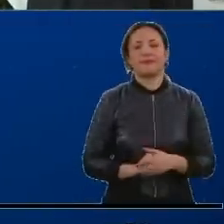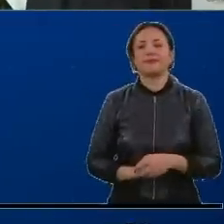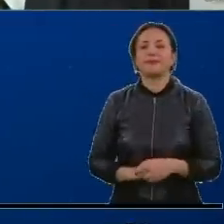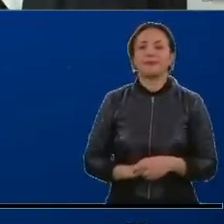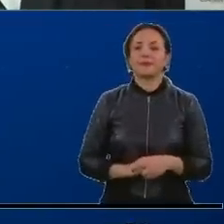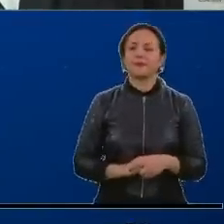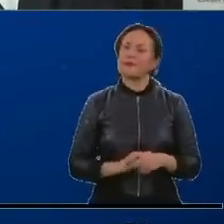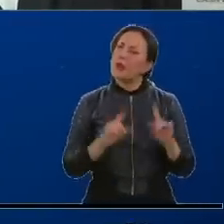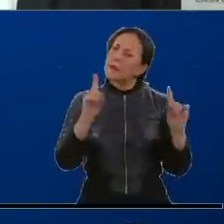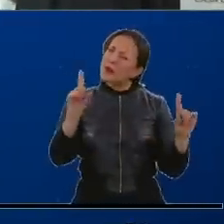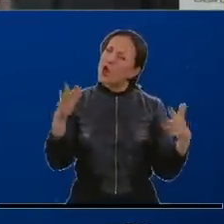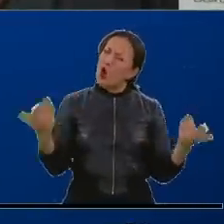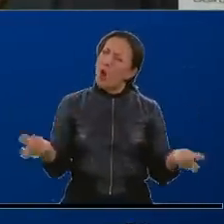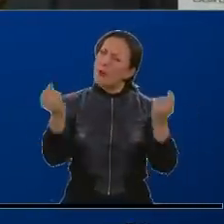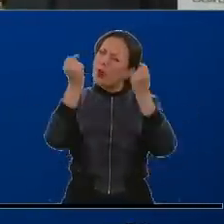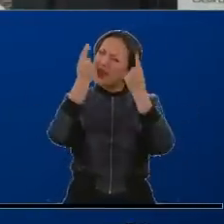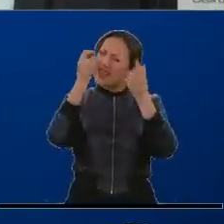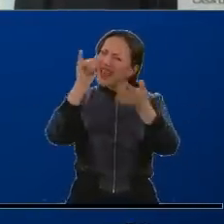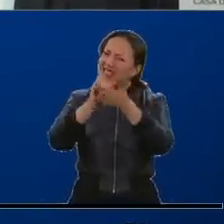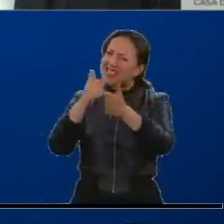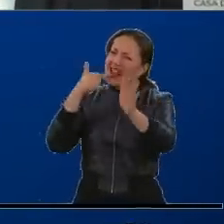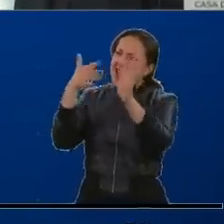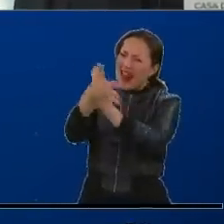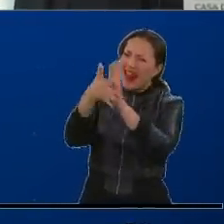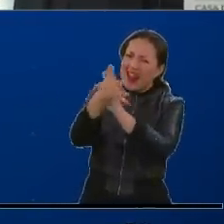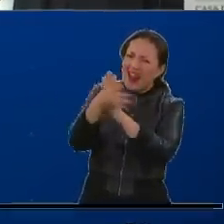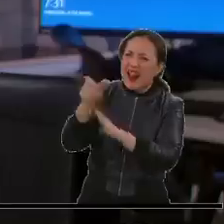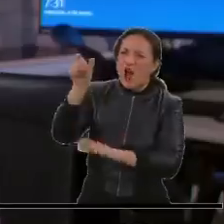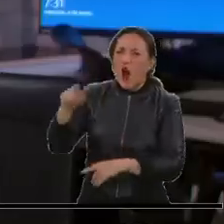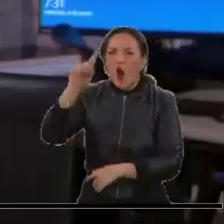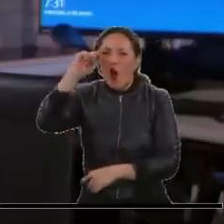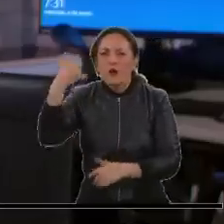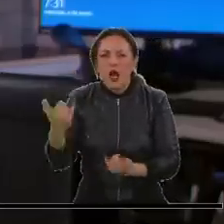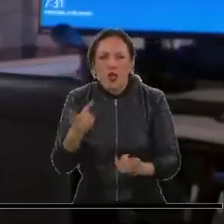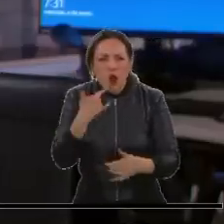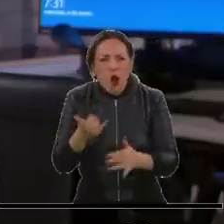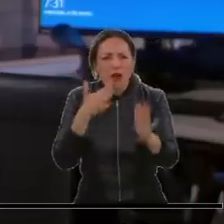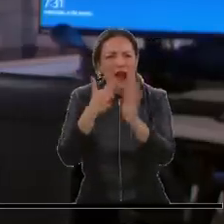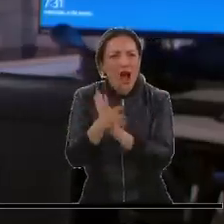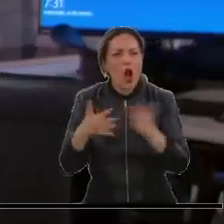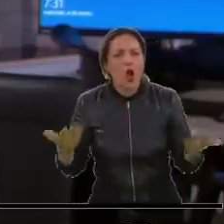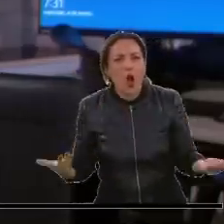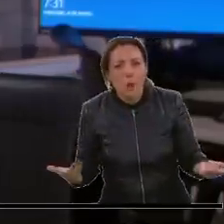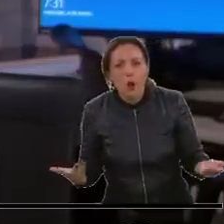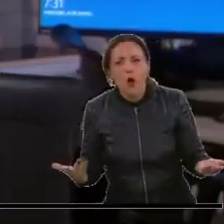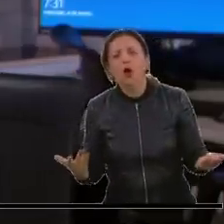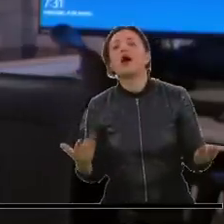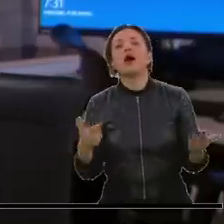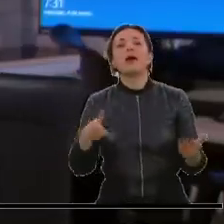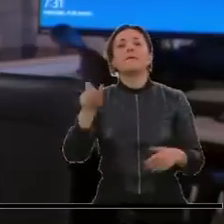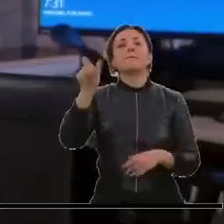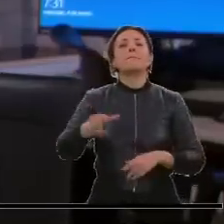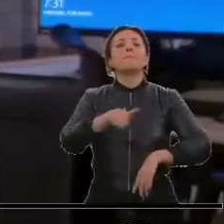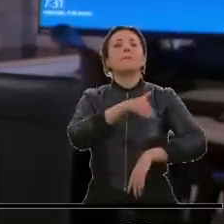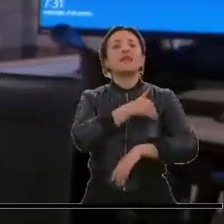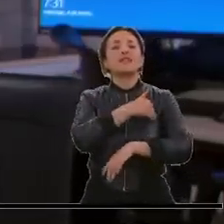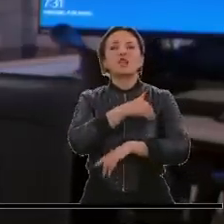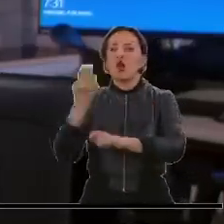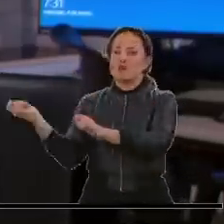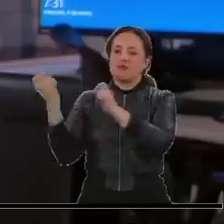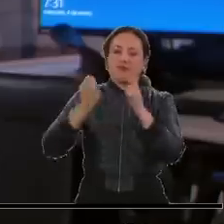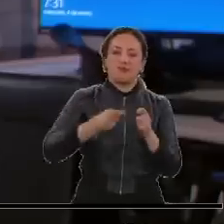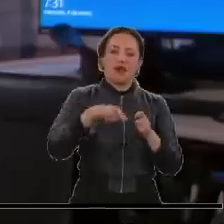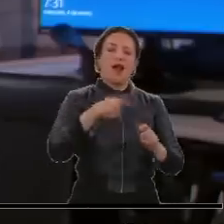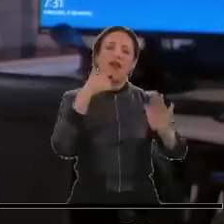Pero ¿cómo entender todo lo que acaba de señalar el gobierno nacional a través del ministro del Interior,